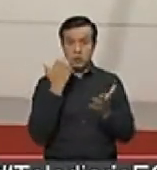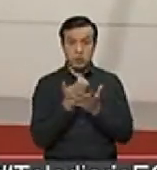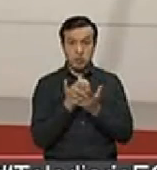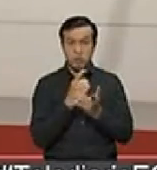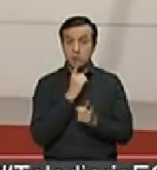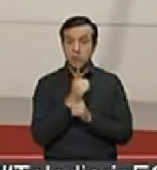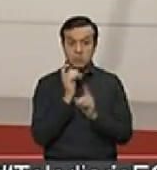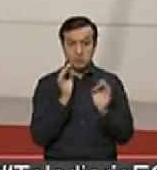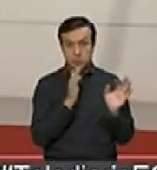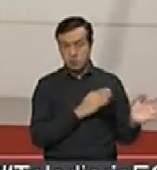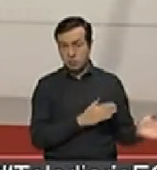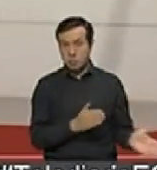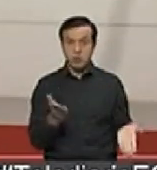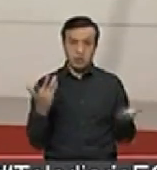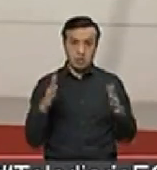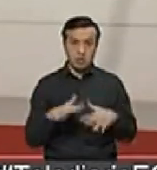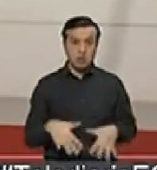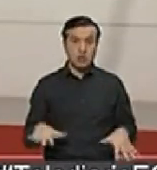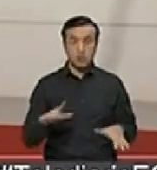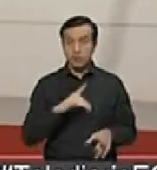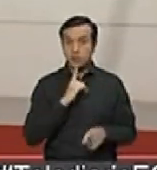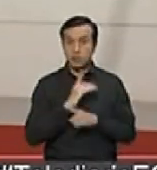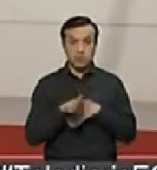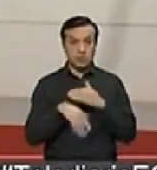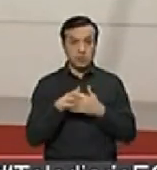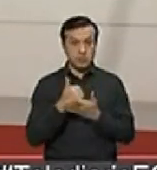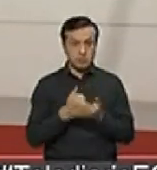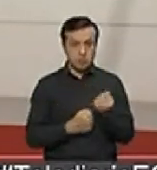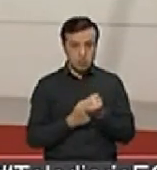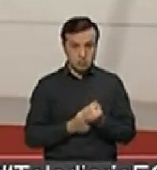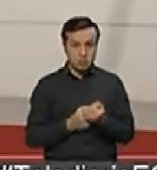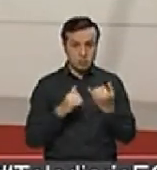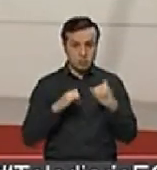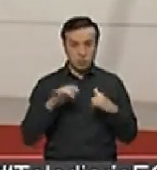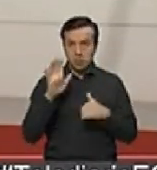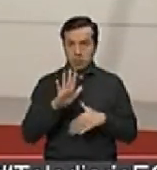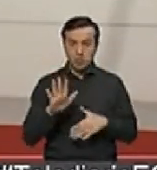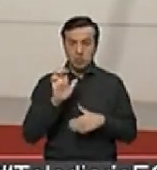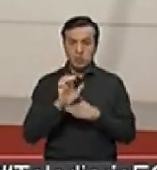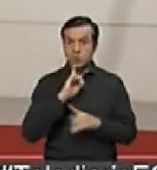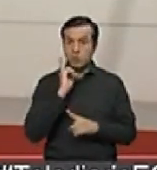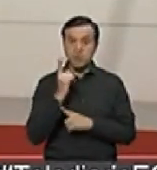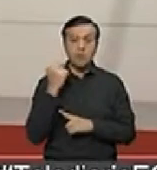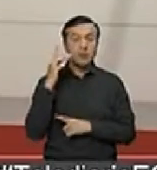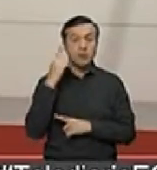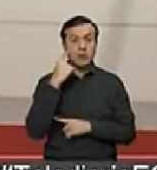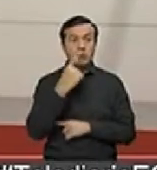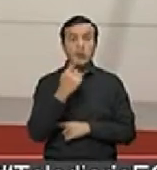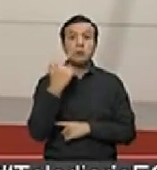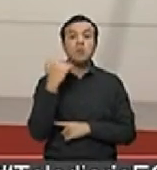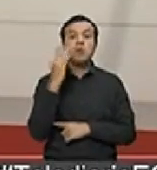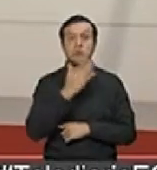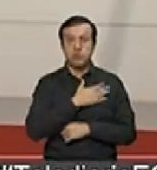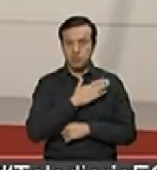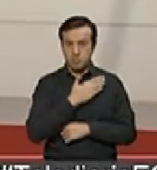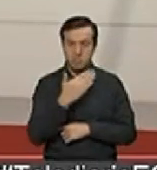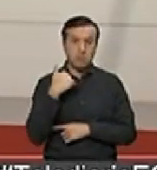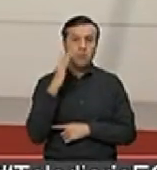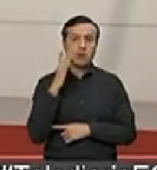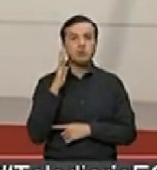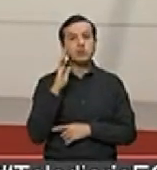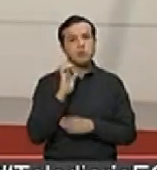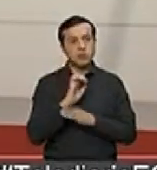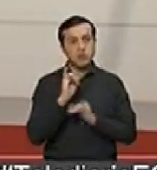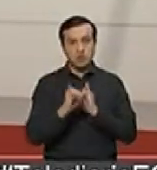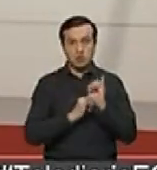económicamente hablando, ha dado políticas determinadas que han permitido estabilizar el país, reducir el déficit fiscal, lo que genera confianza en mercados tanto